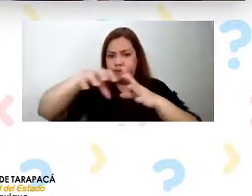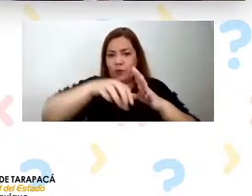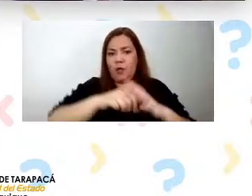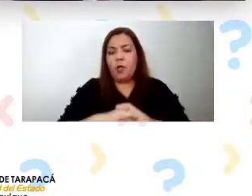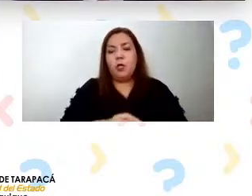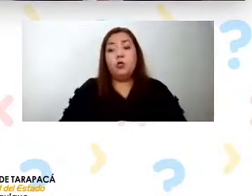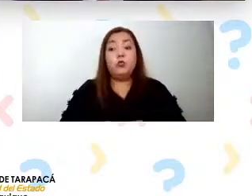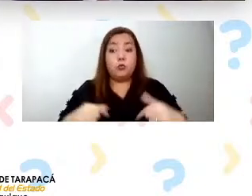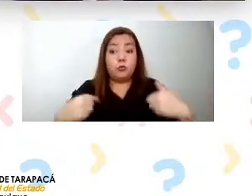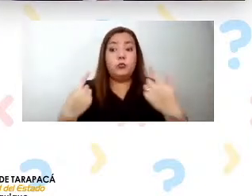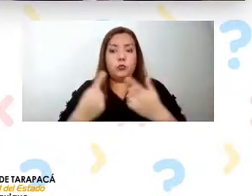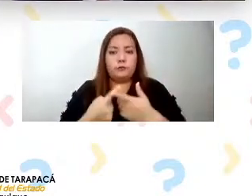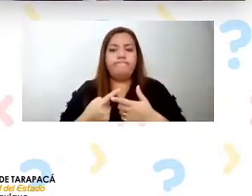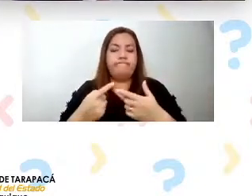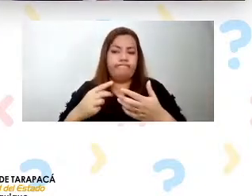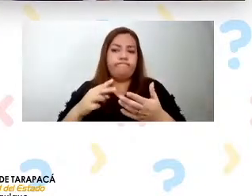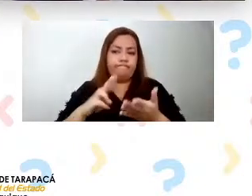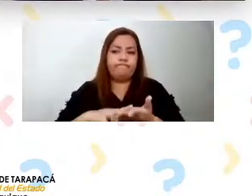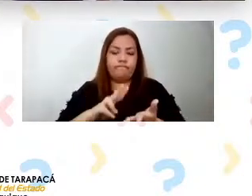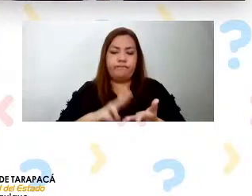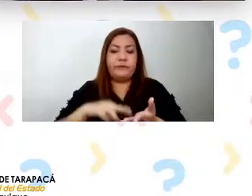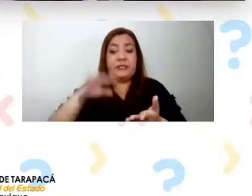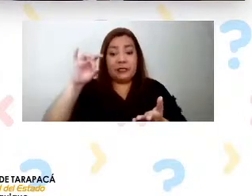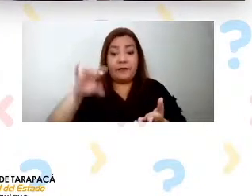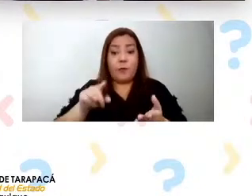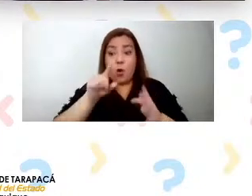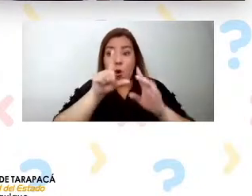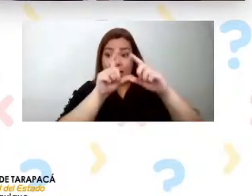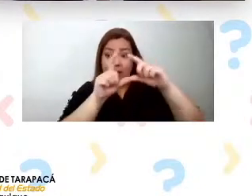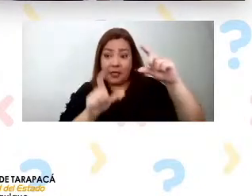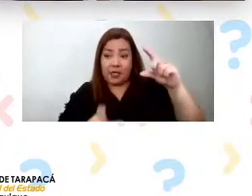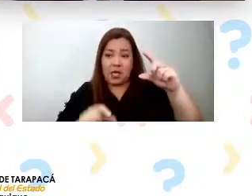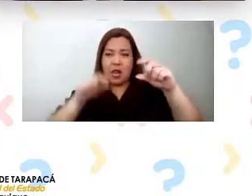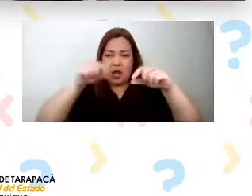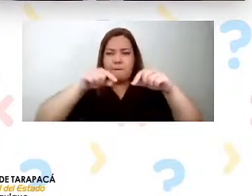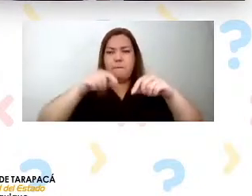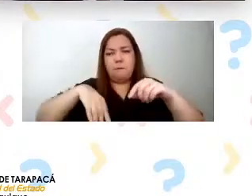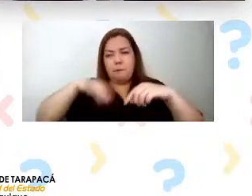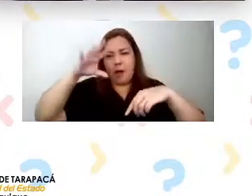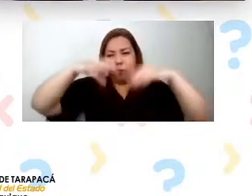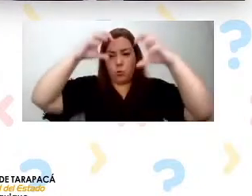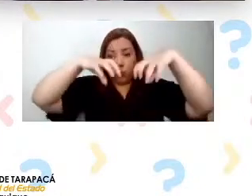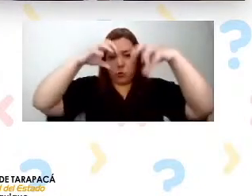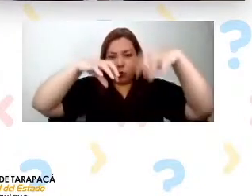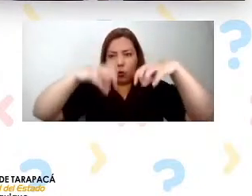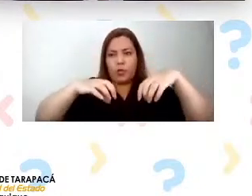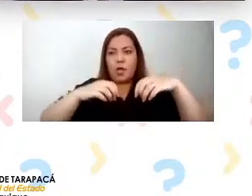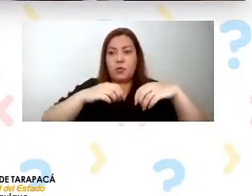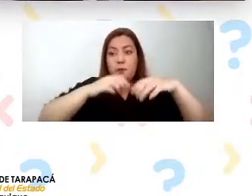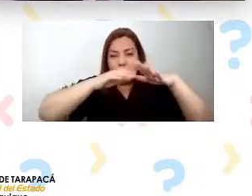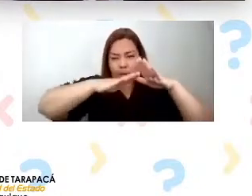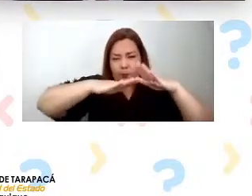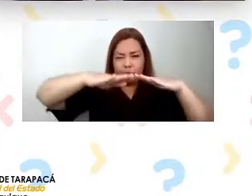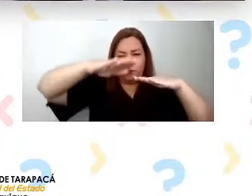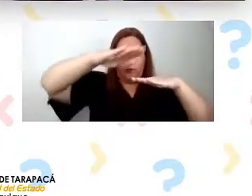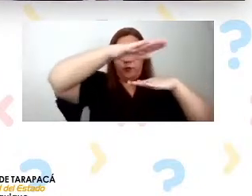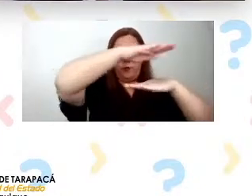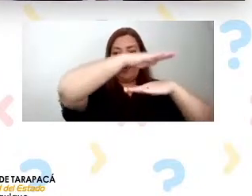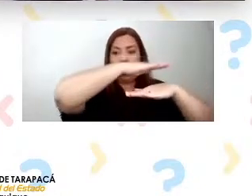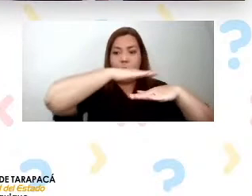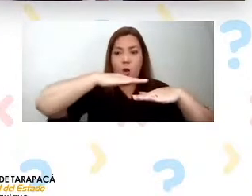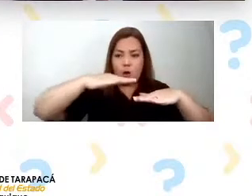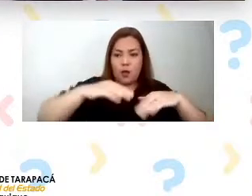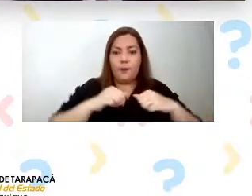Nosotros efectivamente sabemos que aquí ocurren las principales precipitaciones en el altiplano y por lo tanto